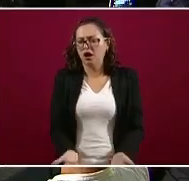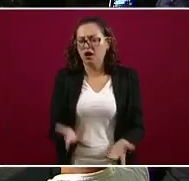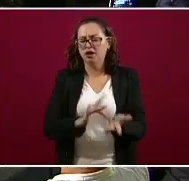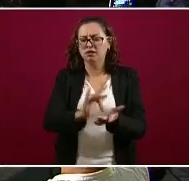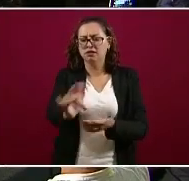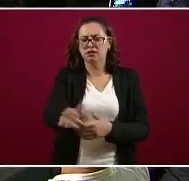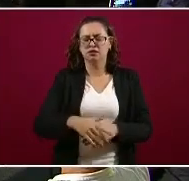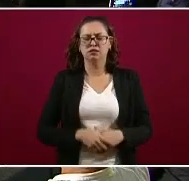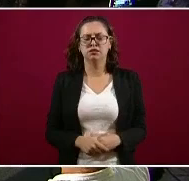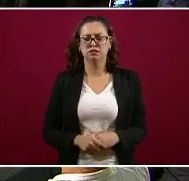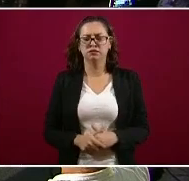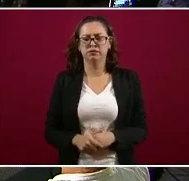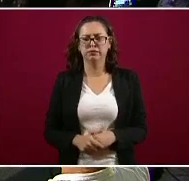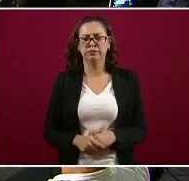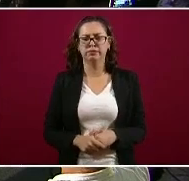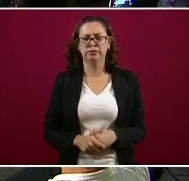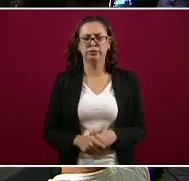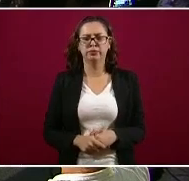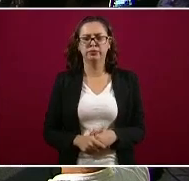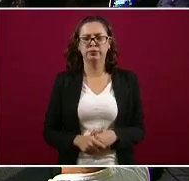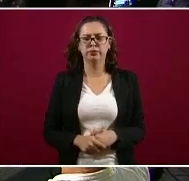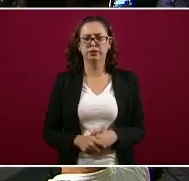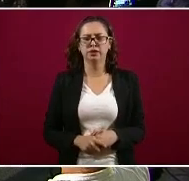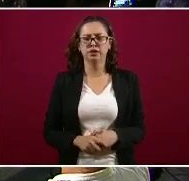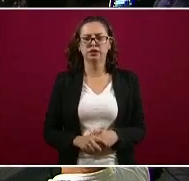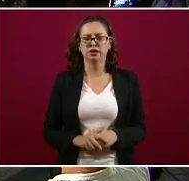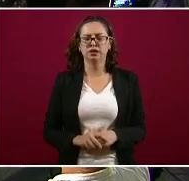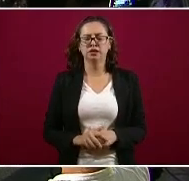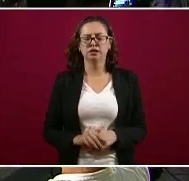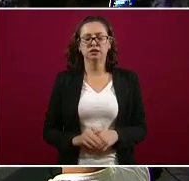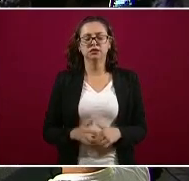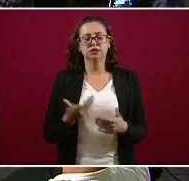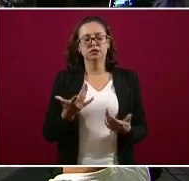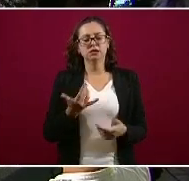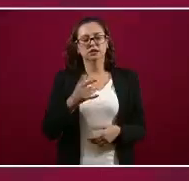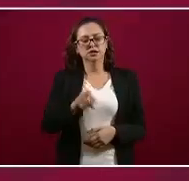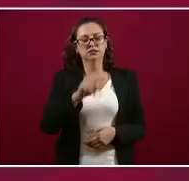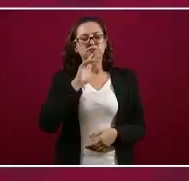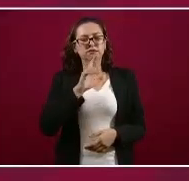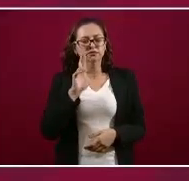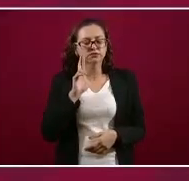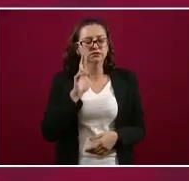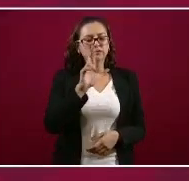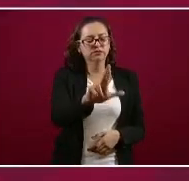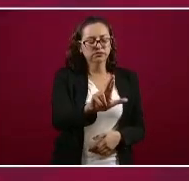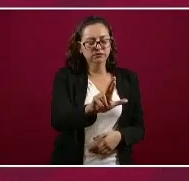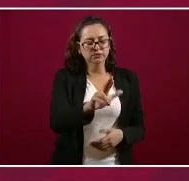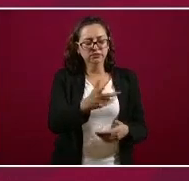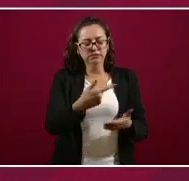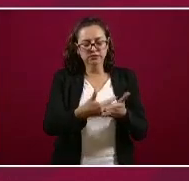antes de contestarse me quedé como esté pensando